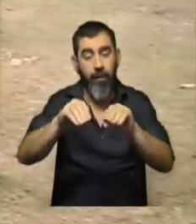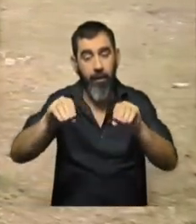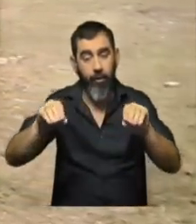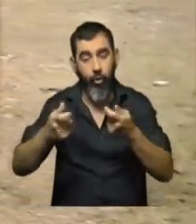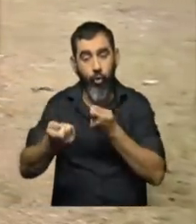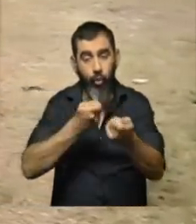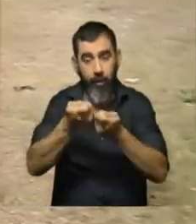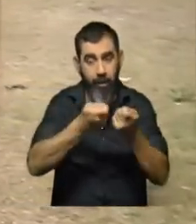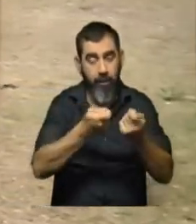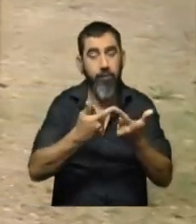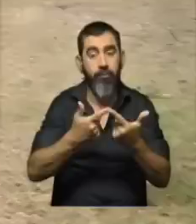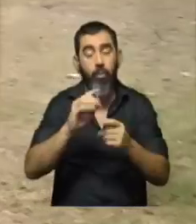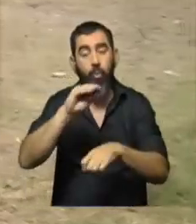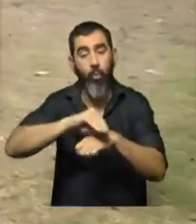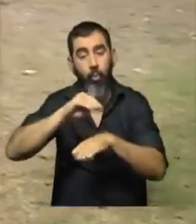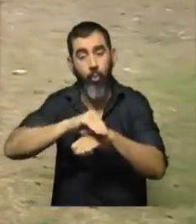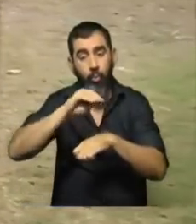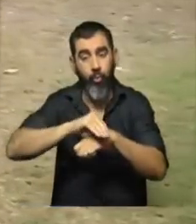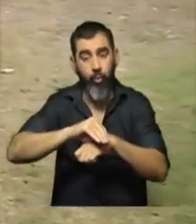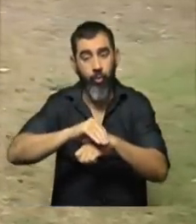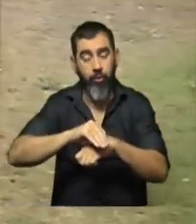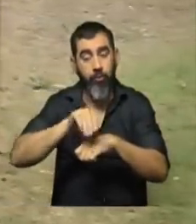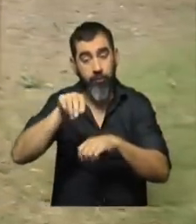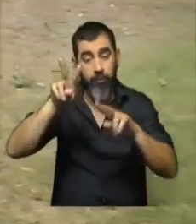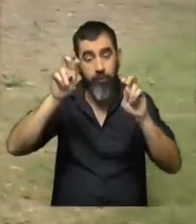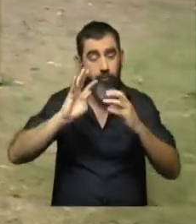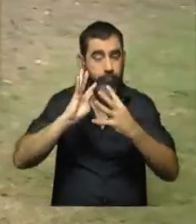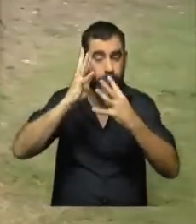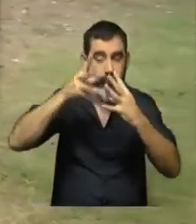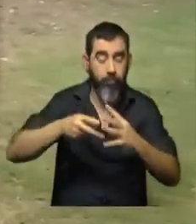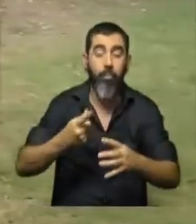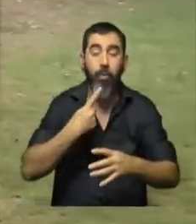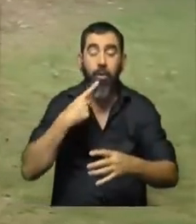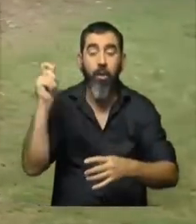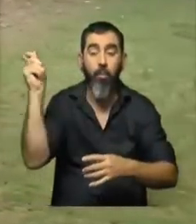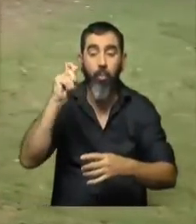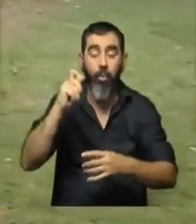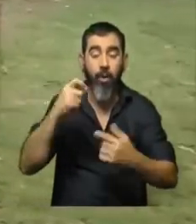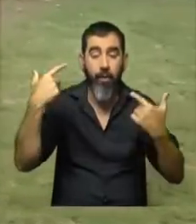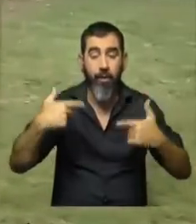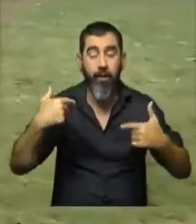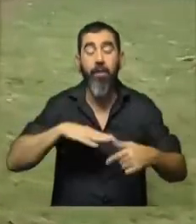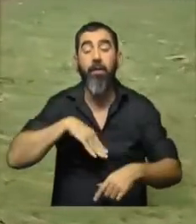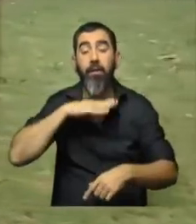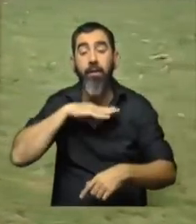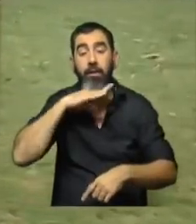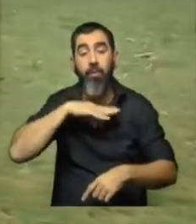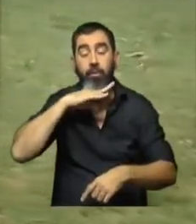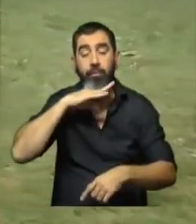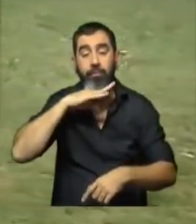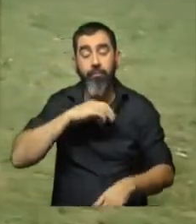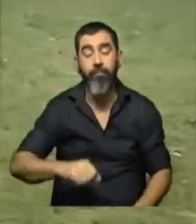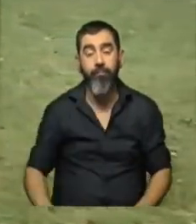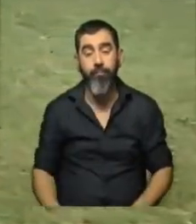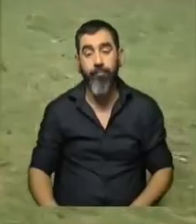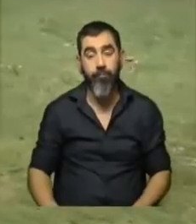desde cultura. Es decir, es un tema que transversaliza todas las políticas públicas que lleva adelante la Intendencia de Canelones. Y